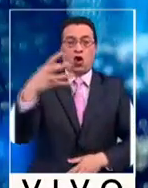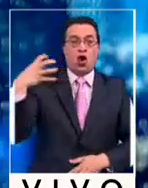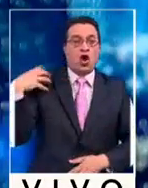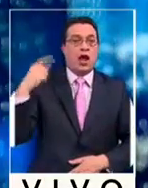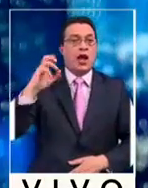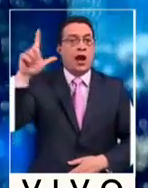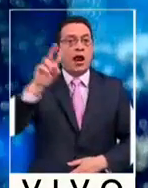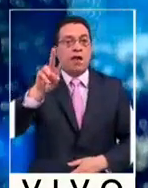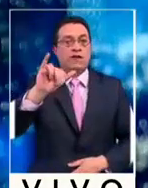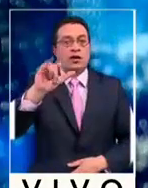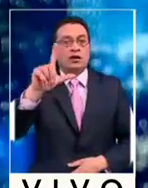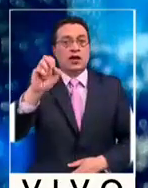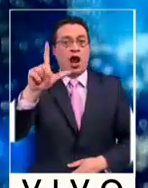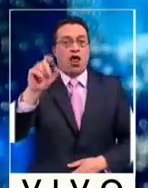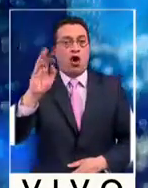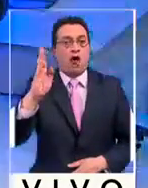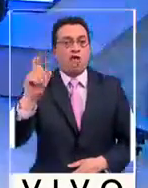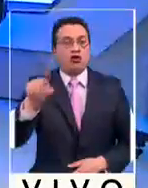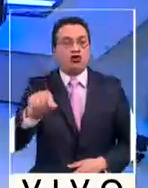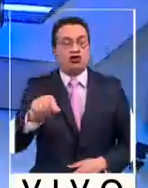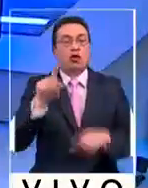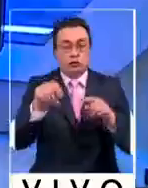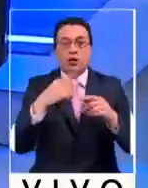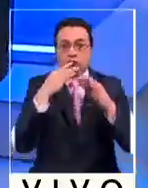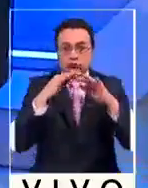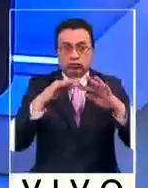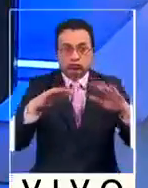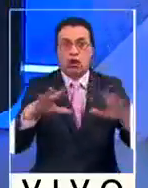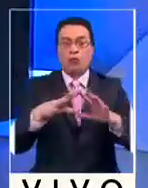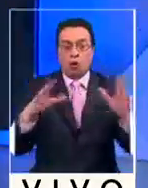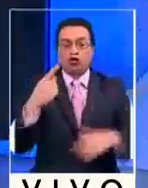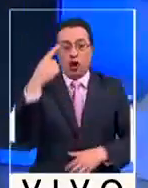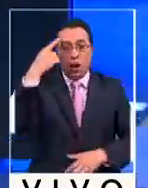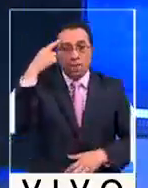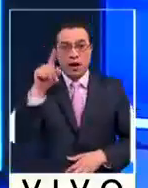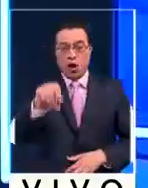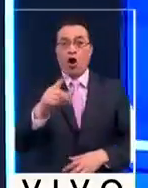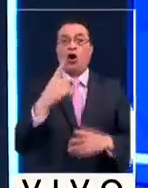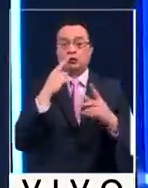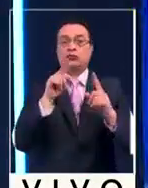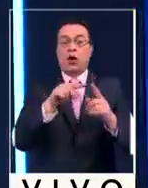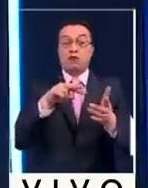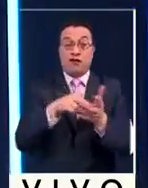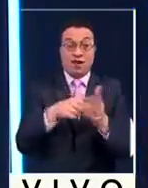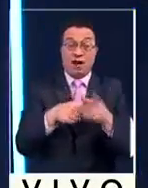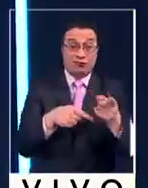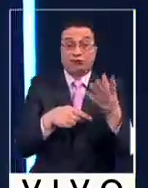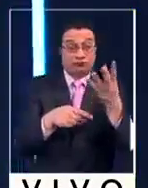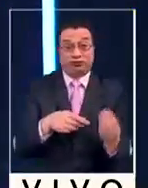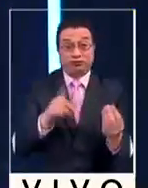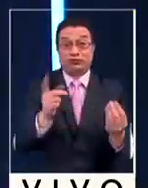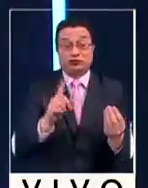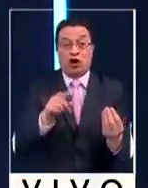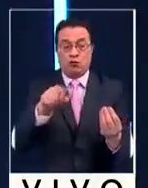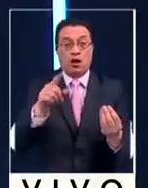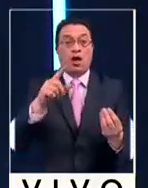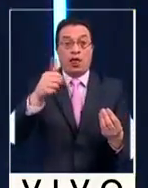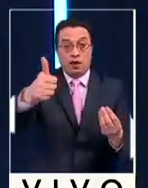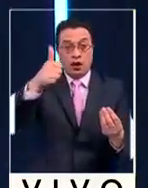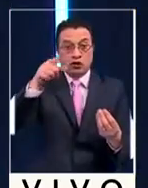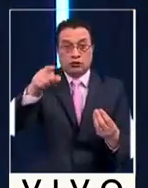Villalobos. Un rumor que ronda hace tiempo en el mundo político, pero está lejos de ser una bala de plata para el problema. Es indudable que el general director